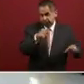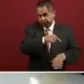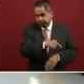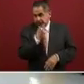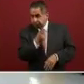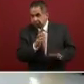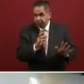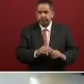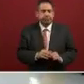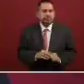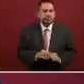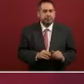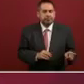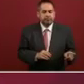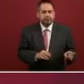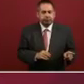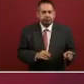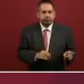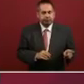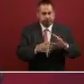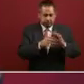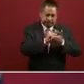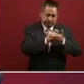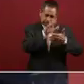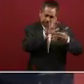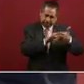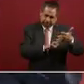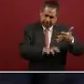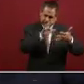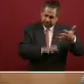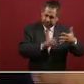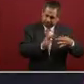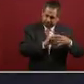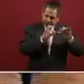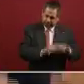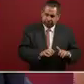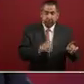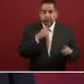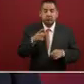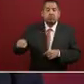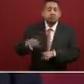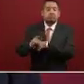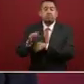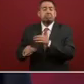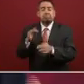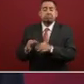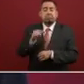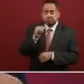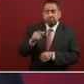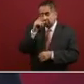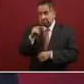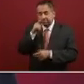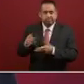este dedicó todo su escrito a decir que estábamos incumpliendo con el